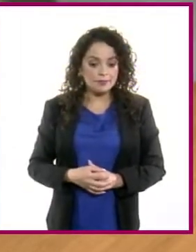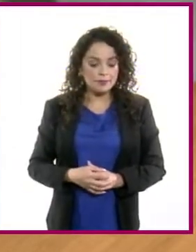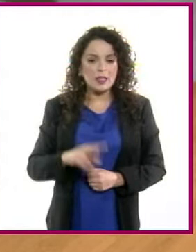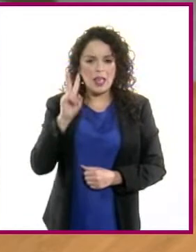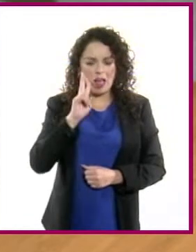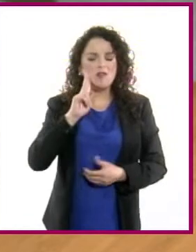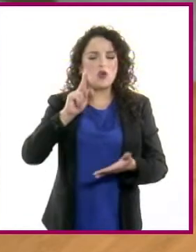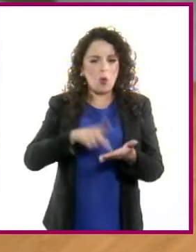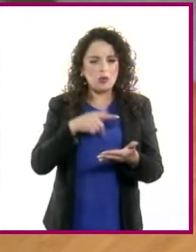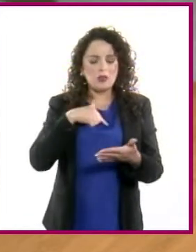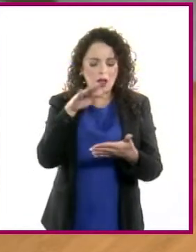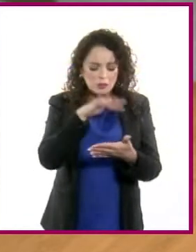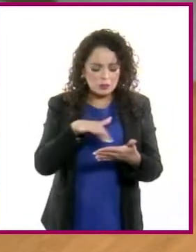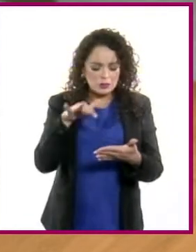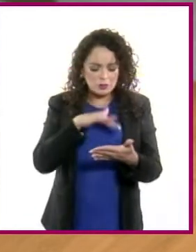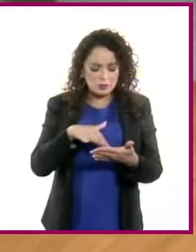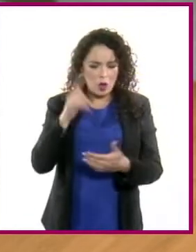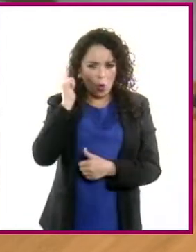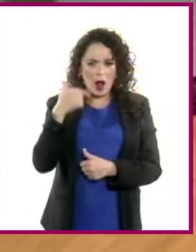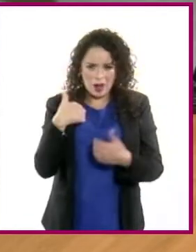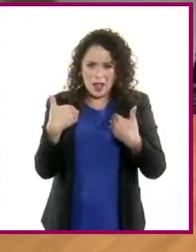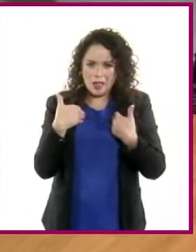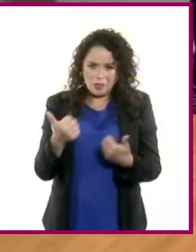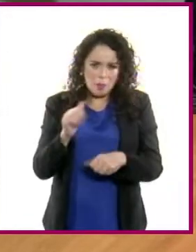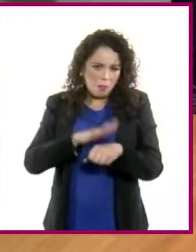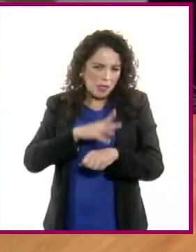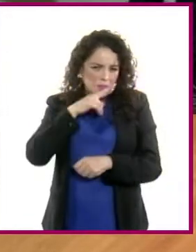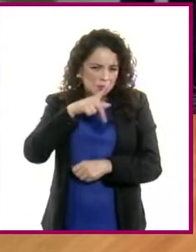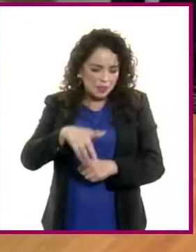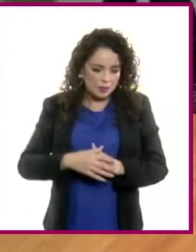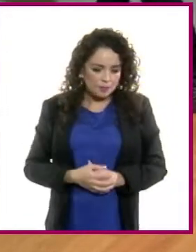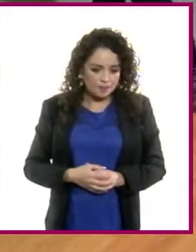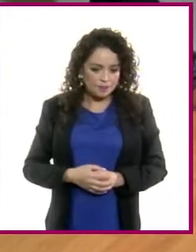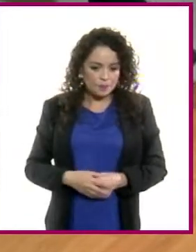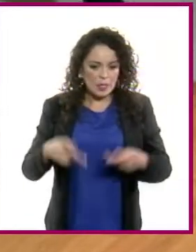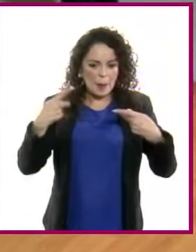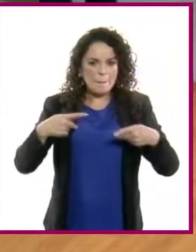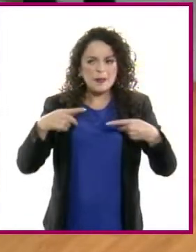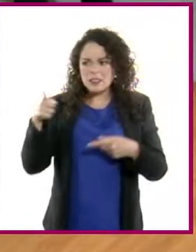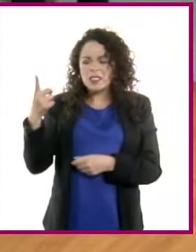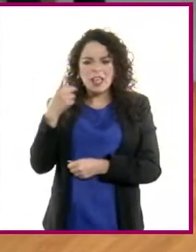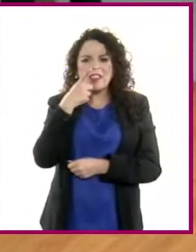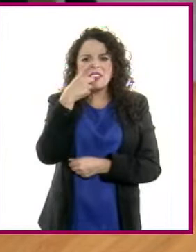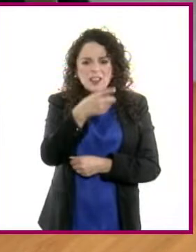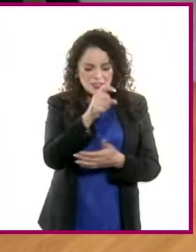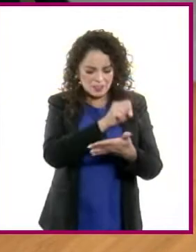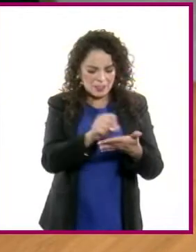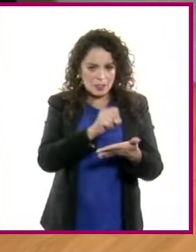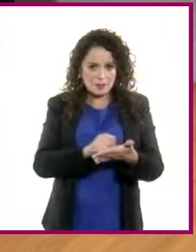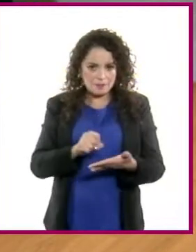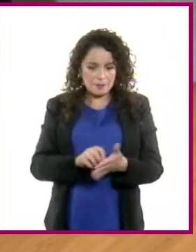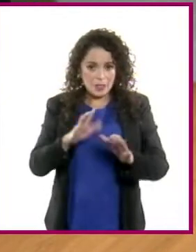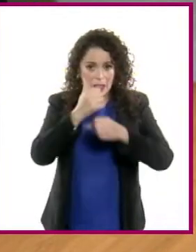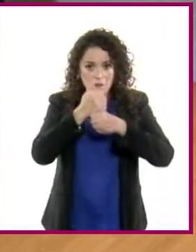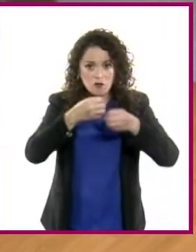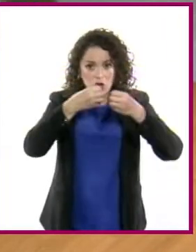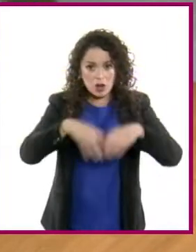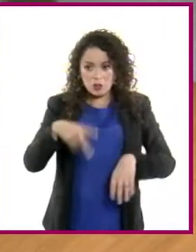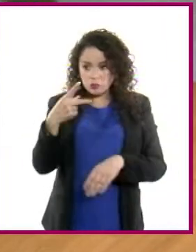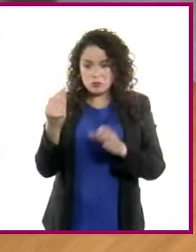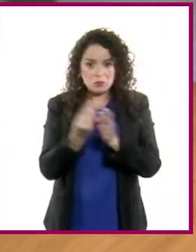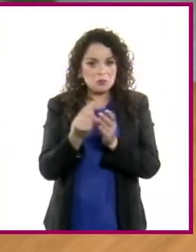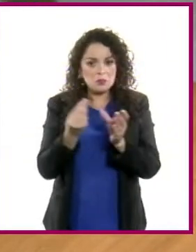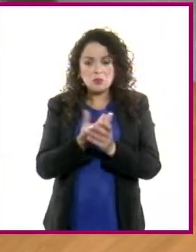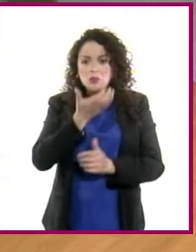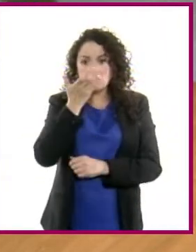esto. A ver si entendí. Lo que el autor nos está diciendo es que la violencia es parte de la vida humana en sociedad,